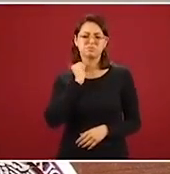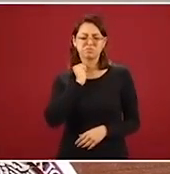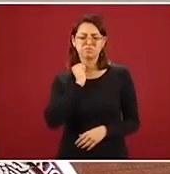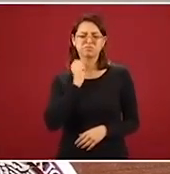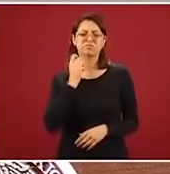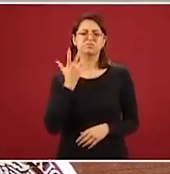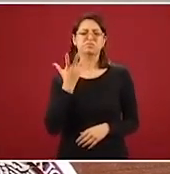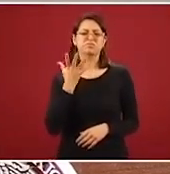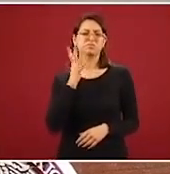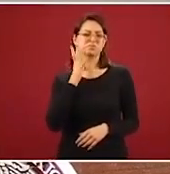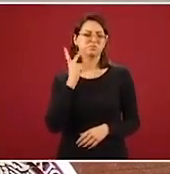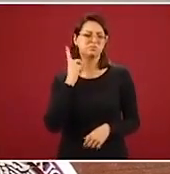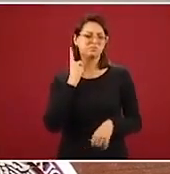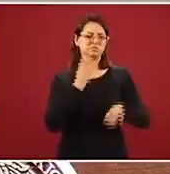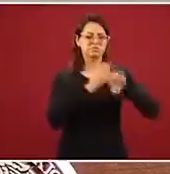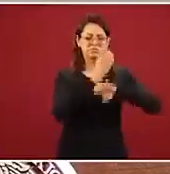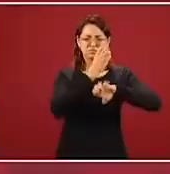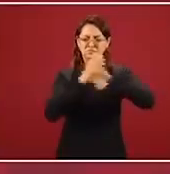fiscalía